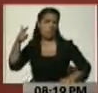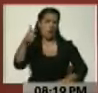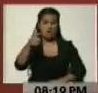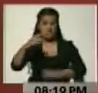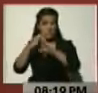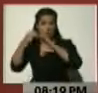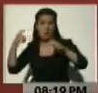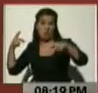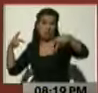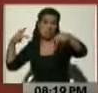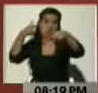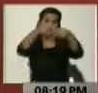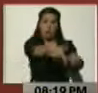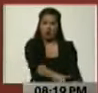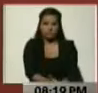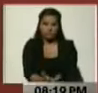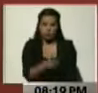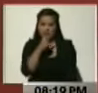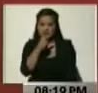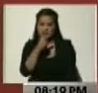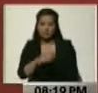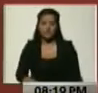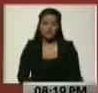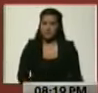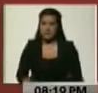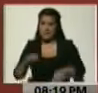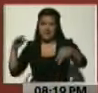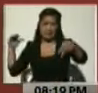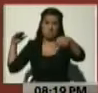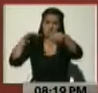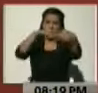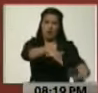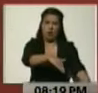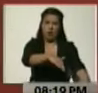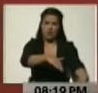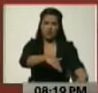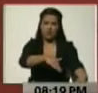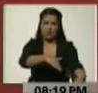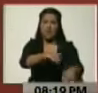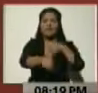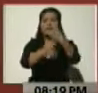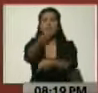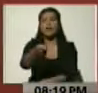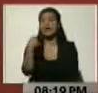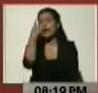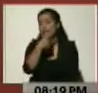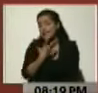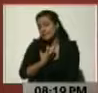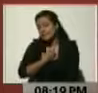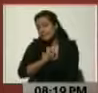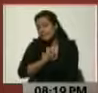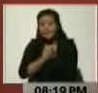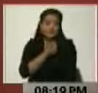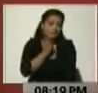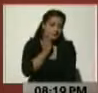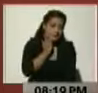por delante a la gente. Y después usted le ve la cara de lloroso. ¿Qué van a